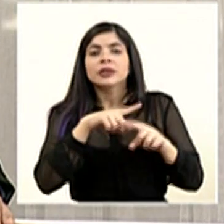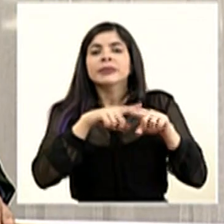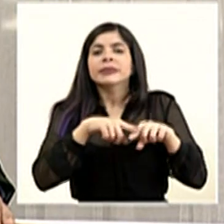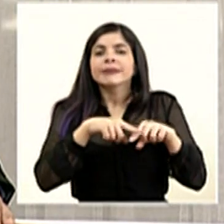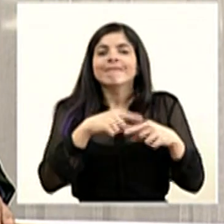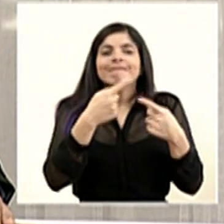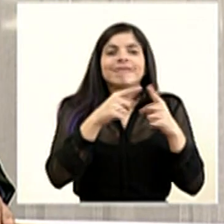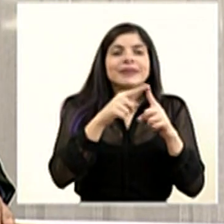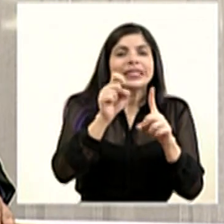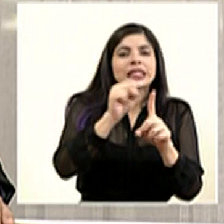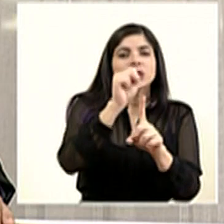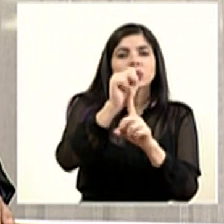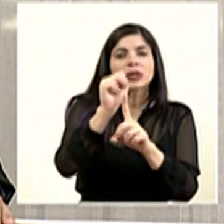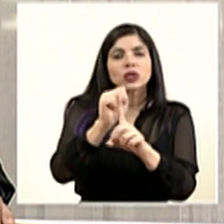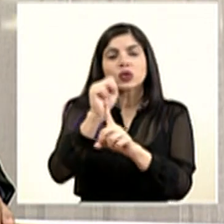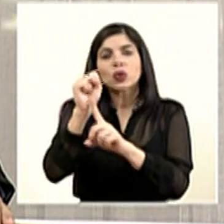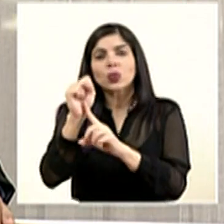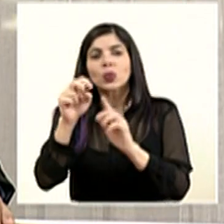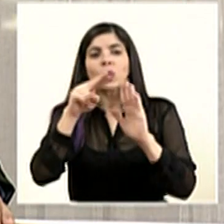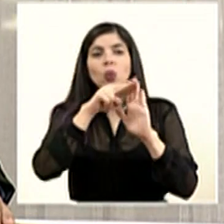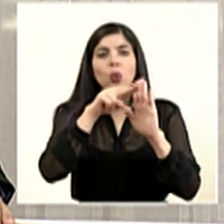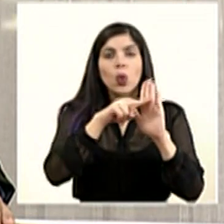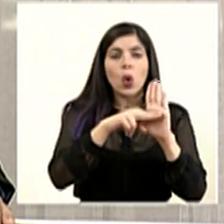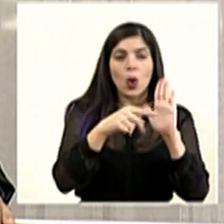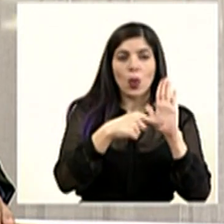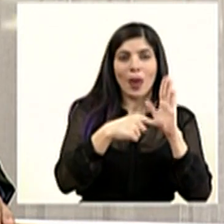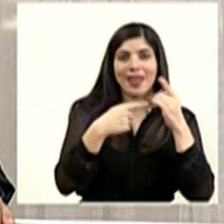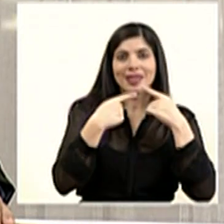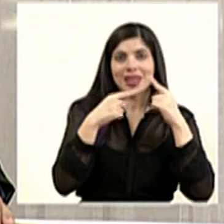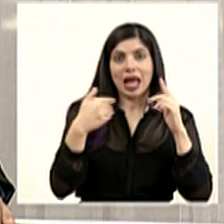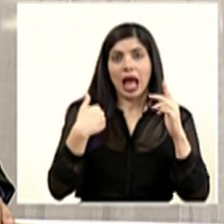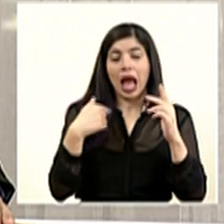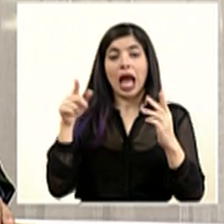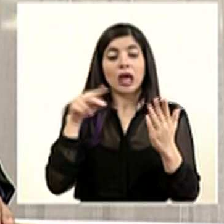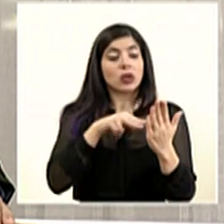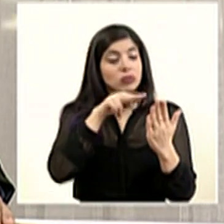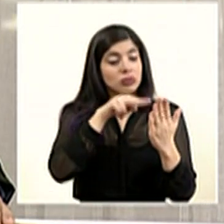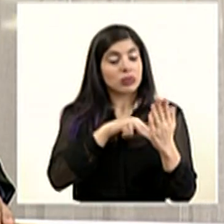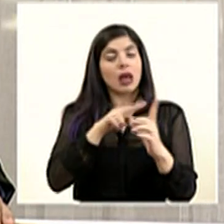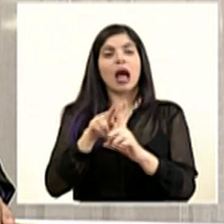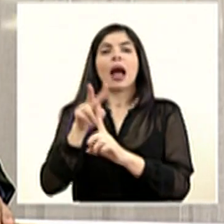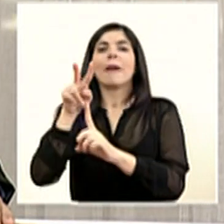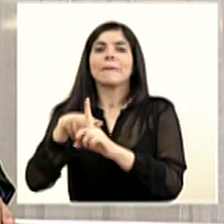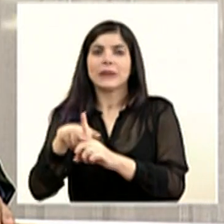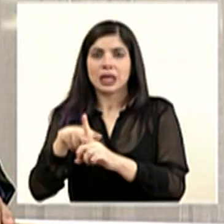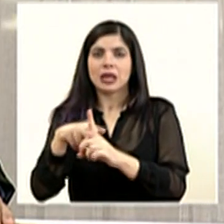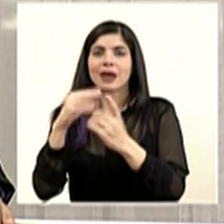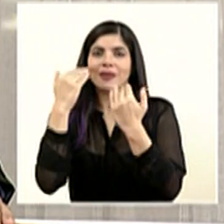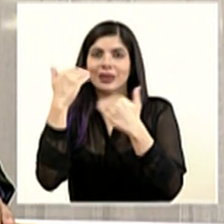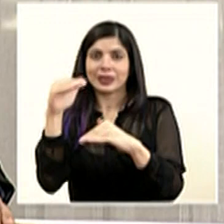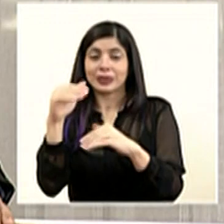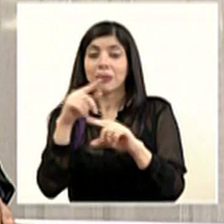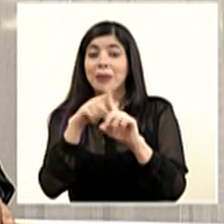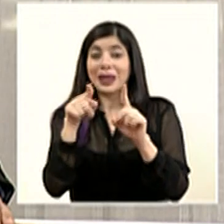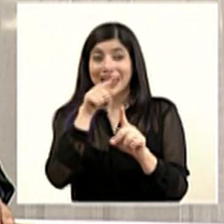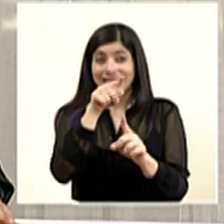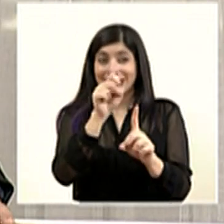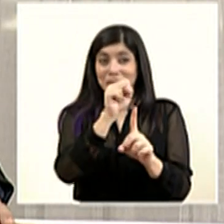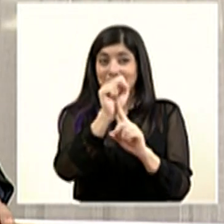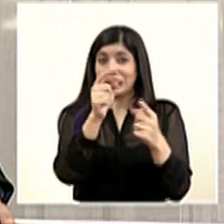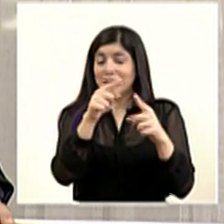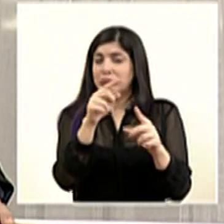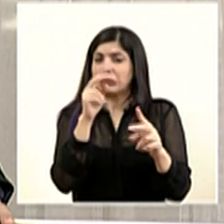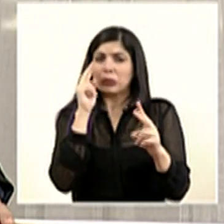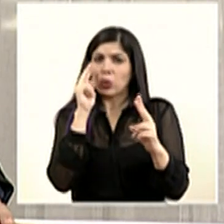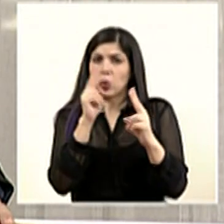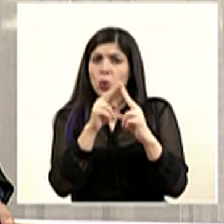diferentes excepciones y normativas que vienen en los decretos, se aplican este tipo de restricciones. Pero repito, el caso en concreto no lo conozco, pero